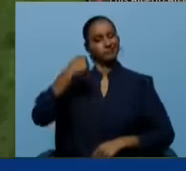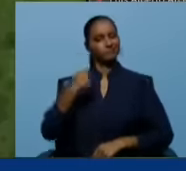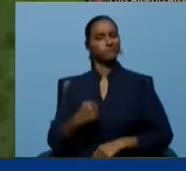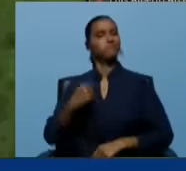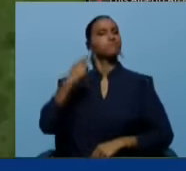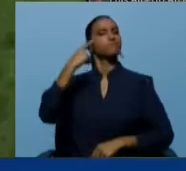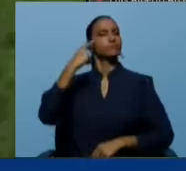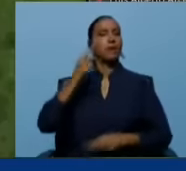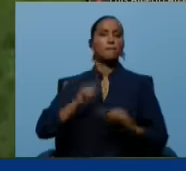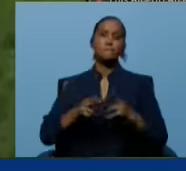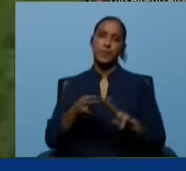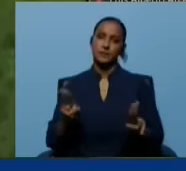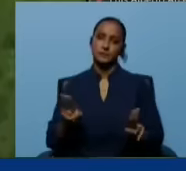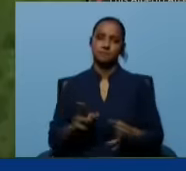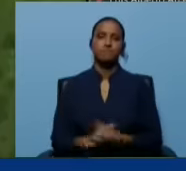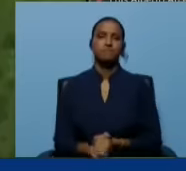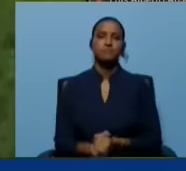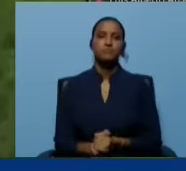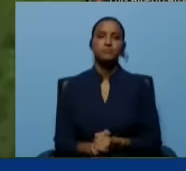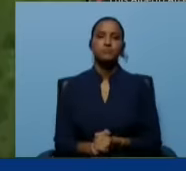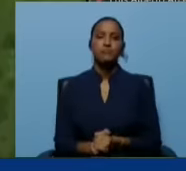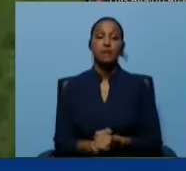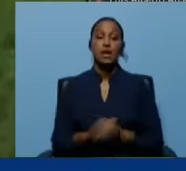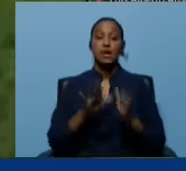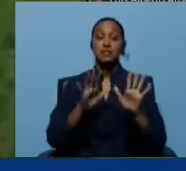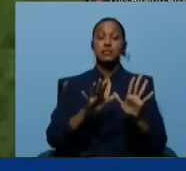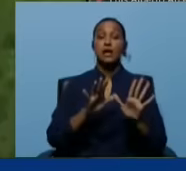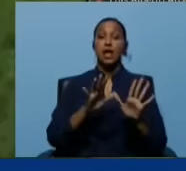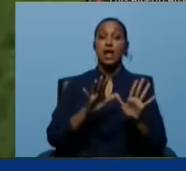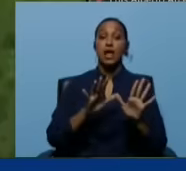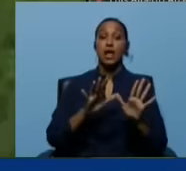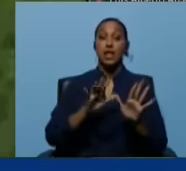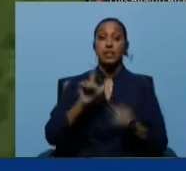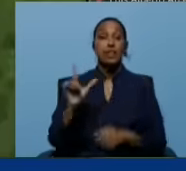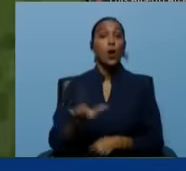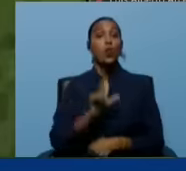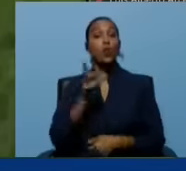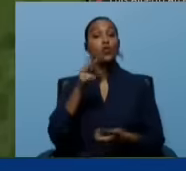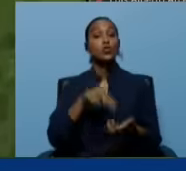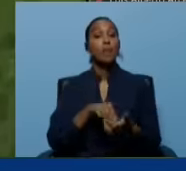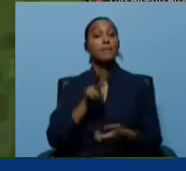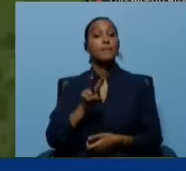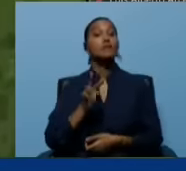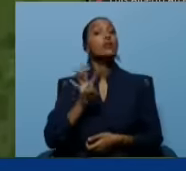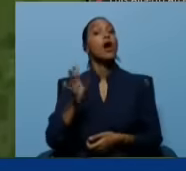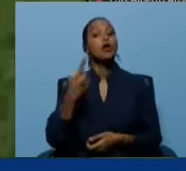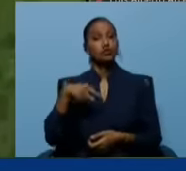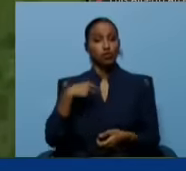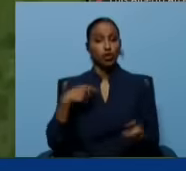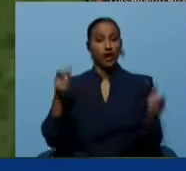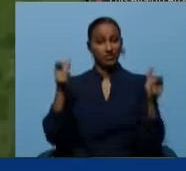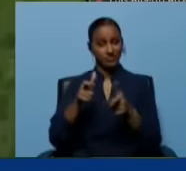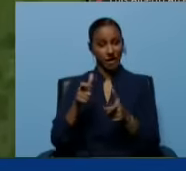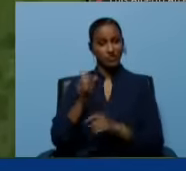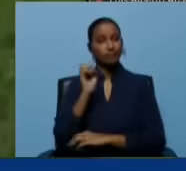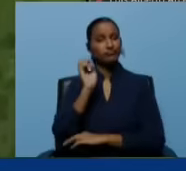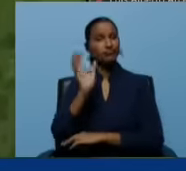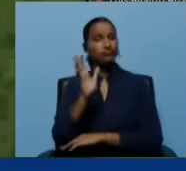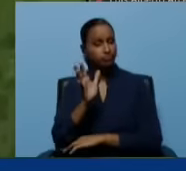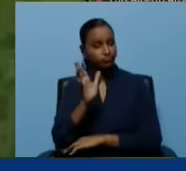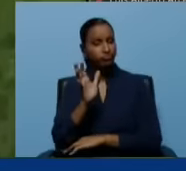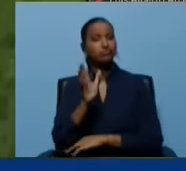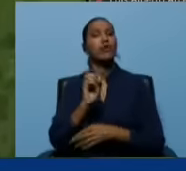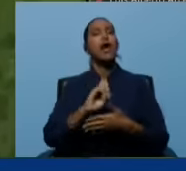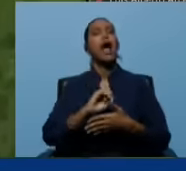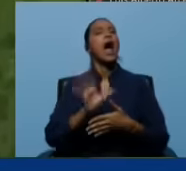hermanos, el día de julio de 2024 nos reunimos en la 10ª cumbre extraordinaria del ALBA-TCP